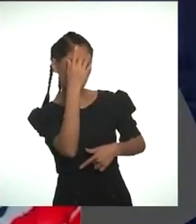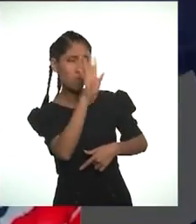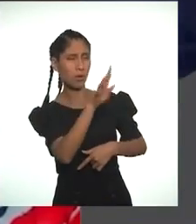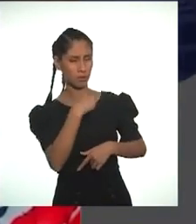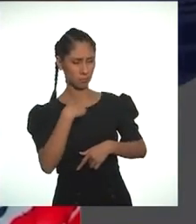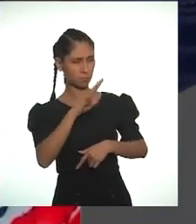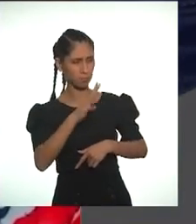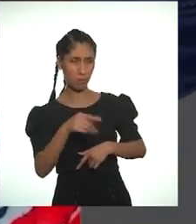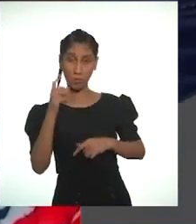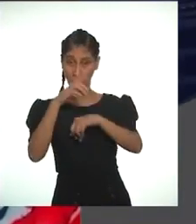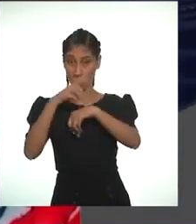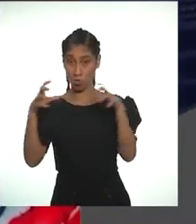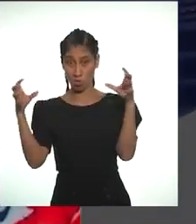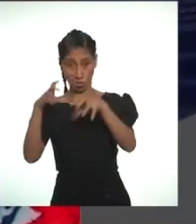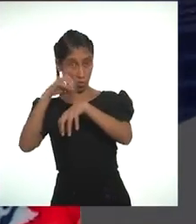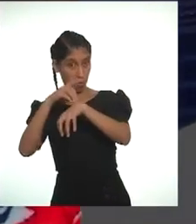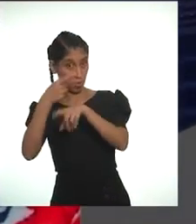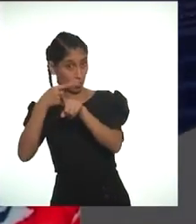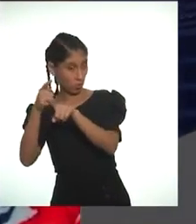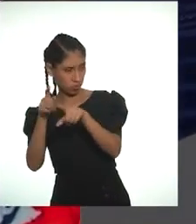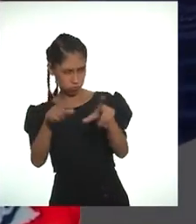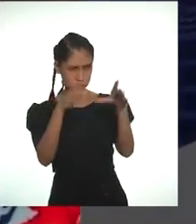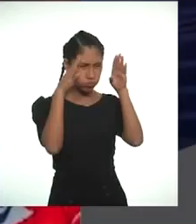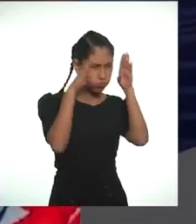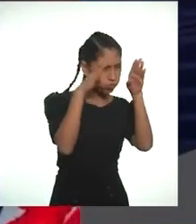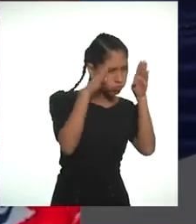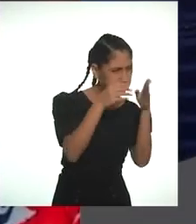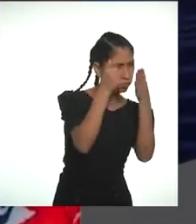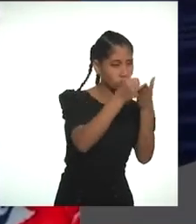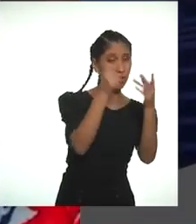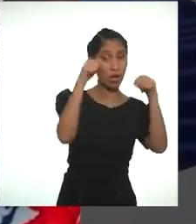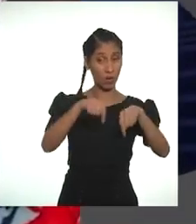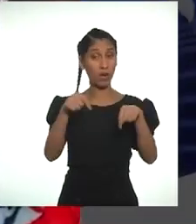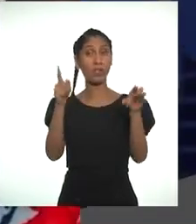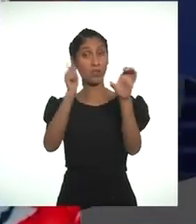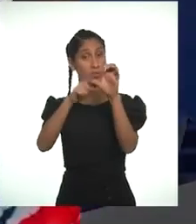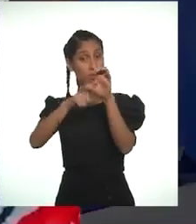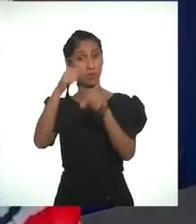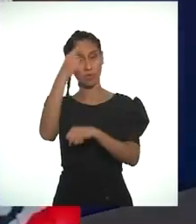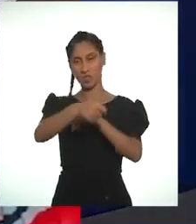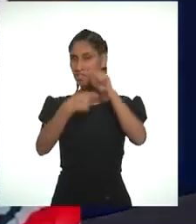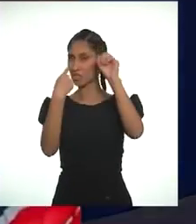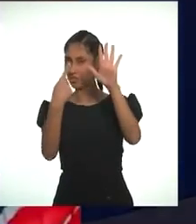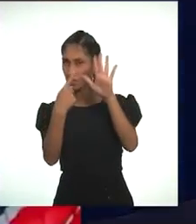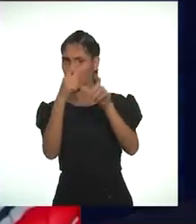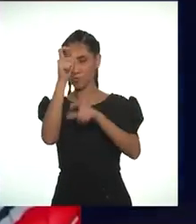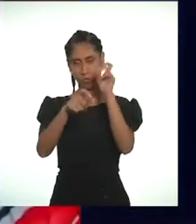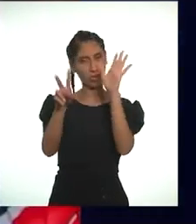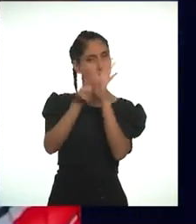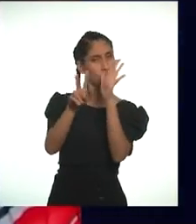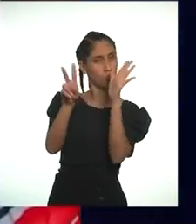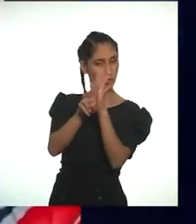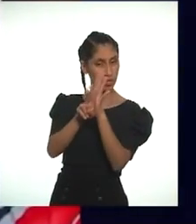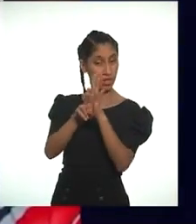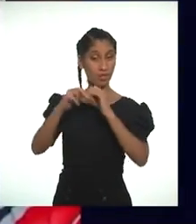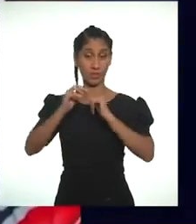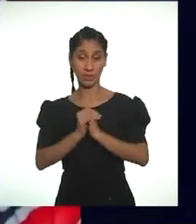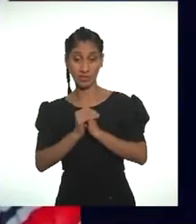¿no? Este es un grupo multidisciplinario ahora, somos 16 voluntarios y